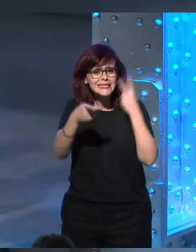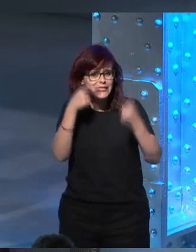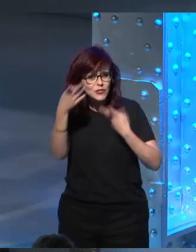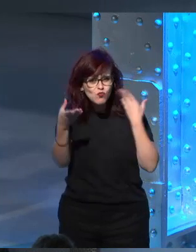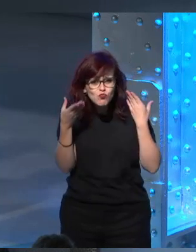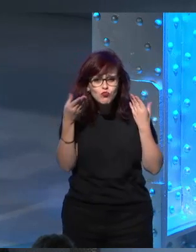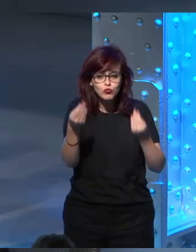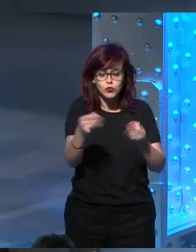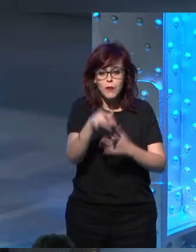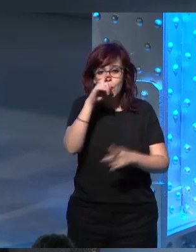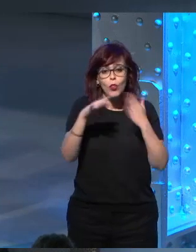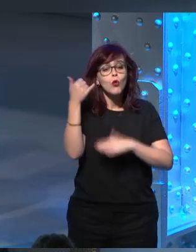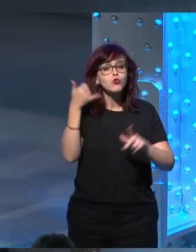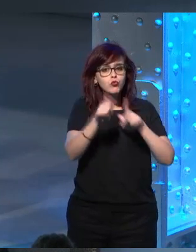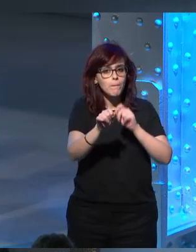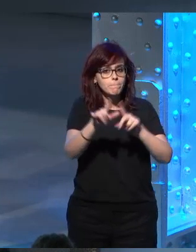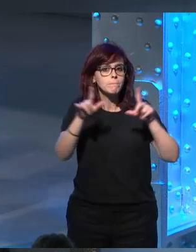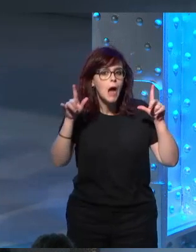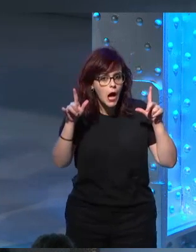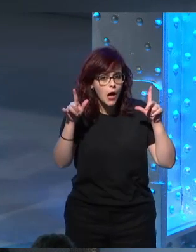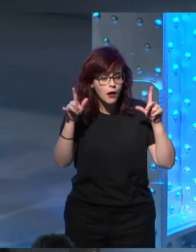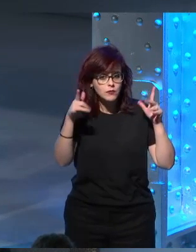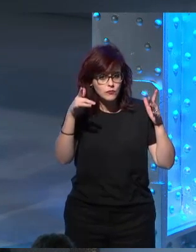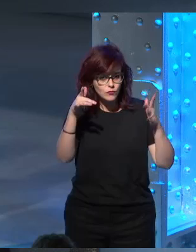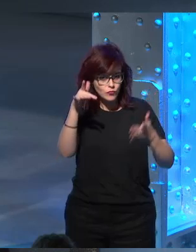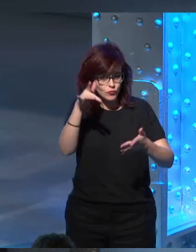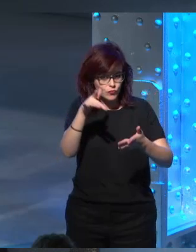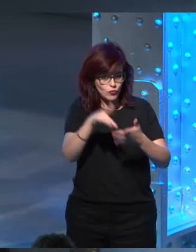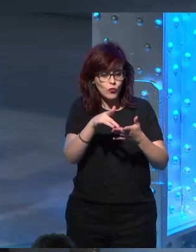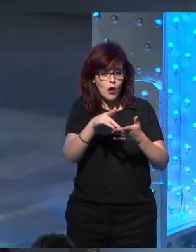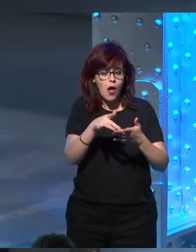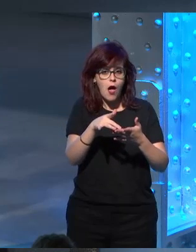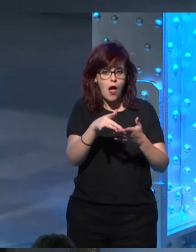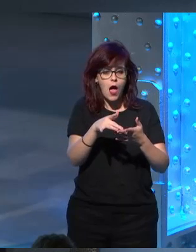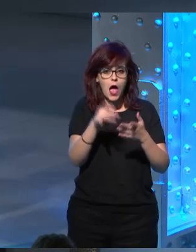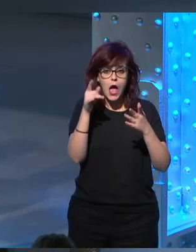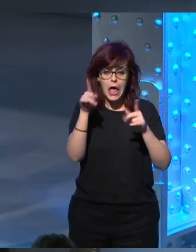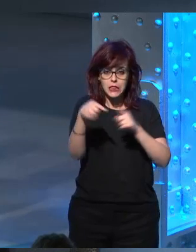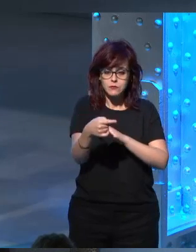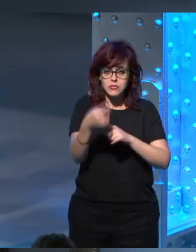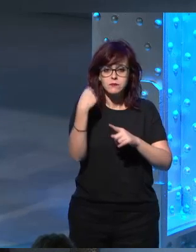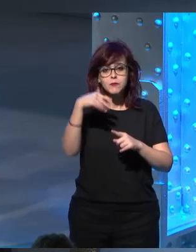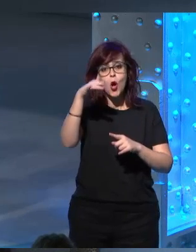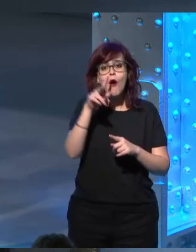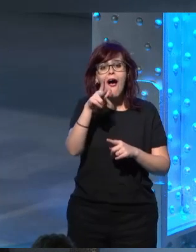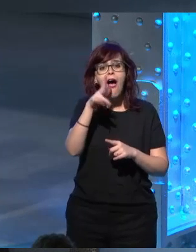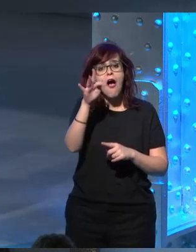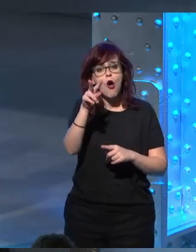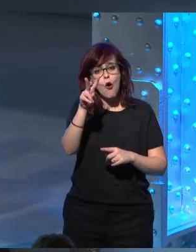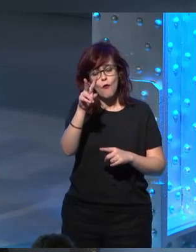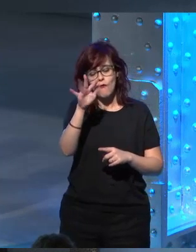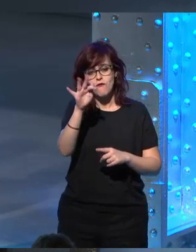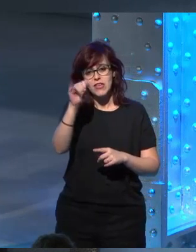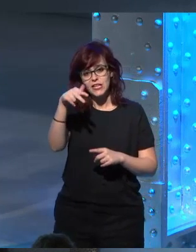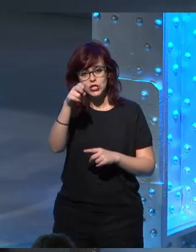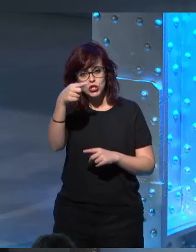Yo empecé mi canal YouTube. Entonces, cuando cuando llevé el producto al Huffington, bueno, pues ahora pues les he vendido